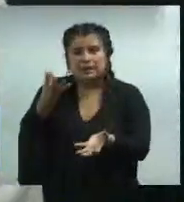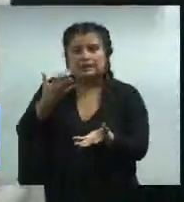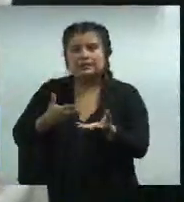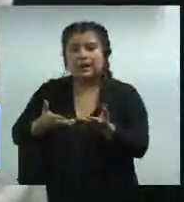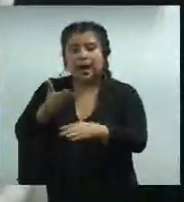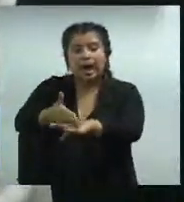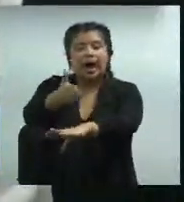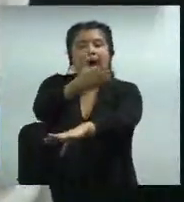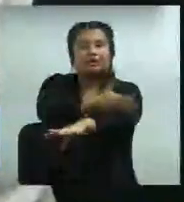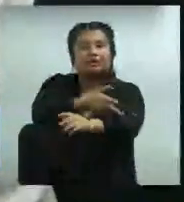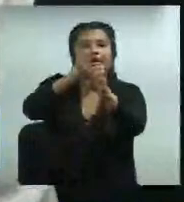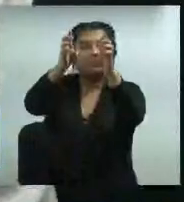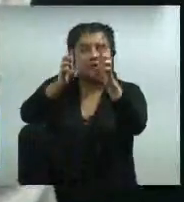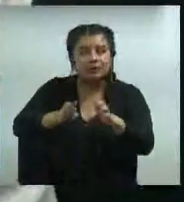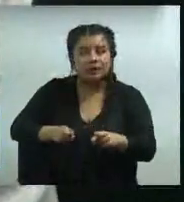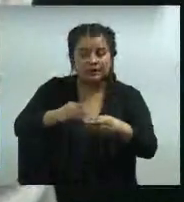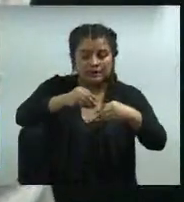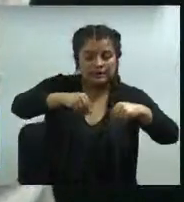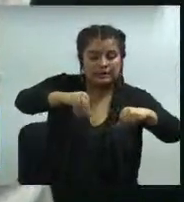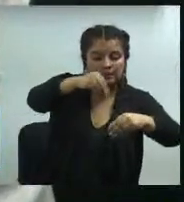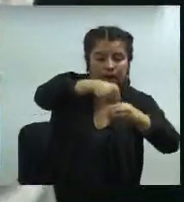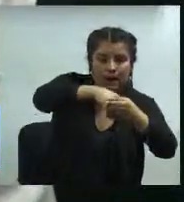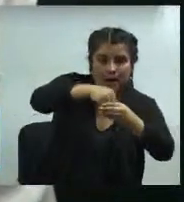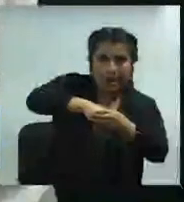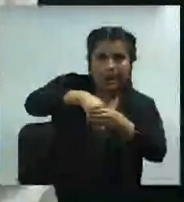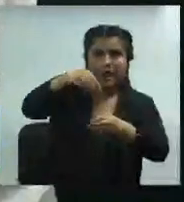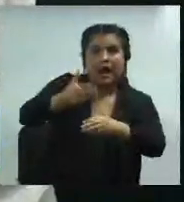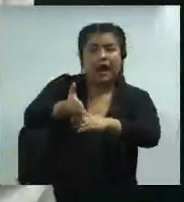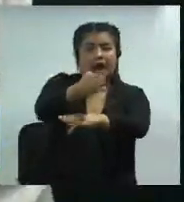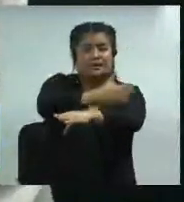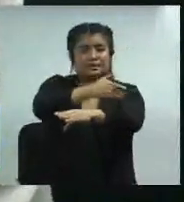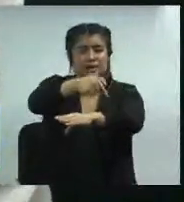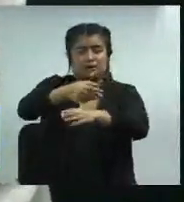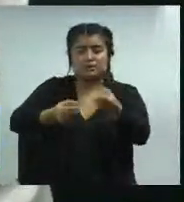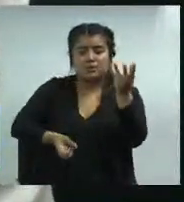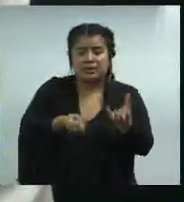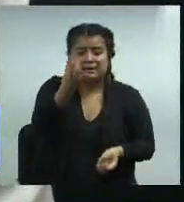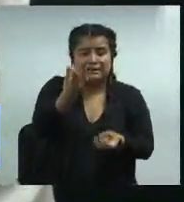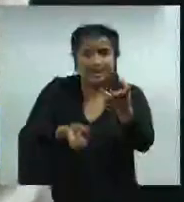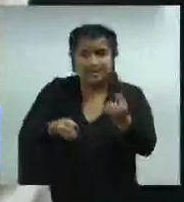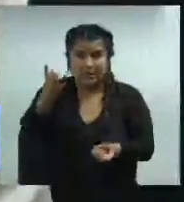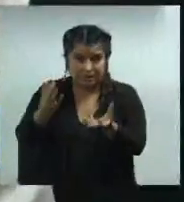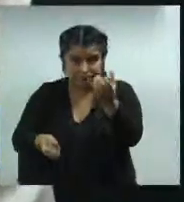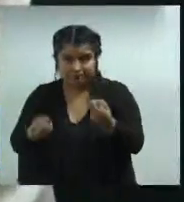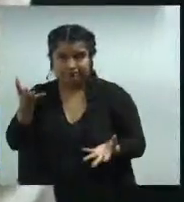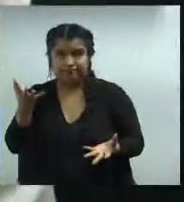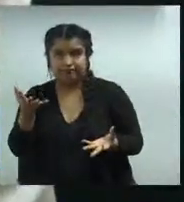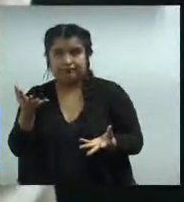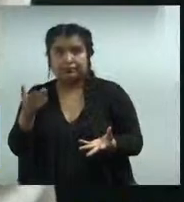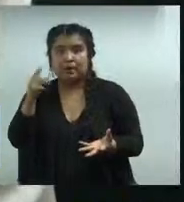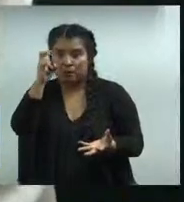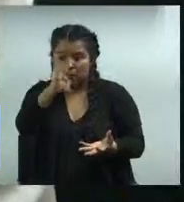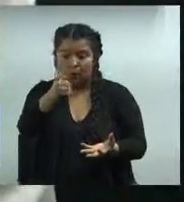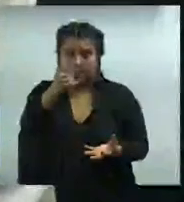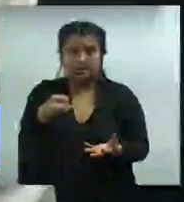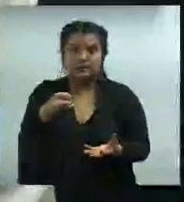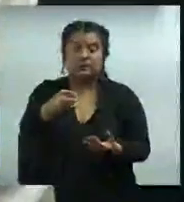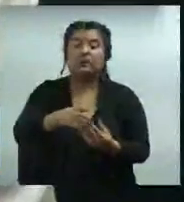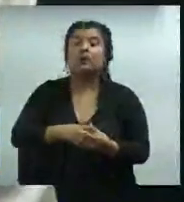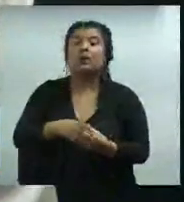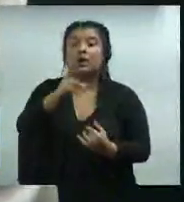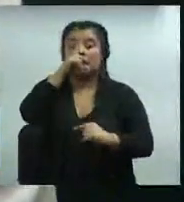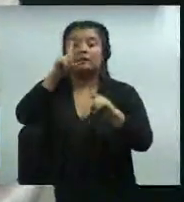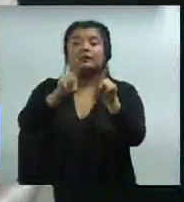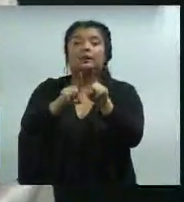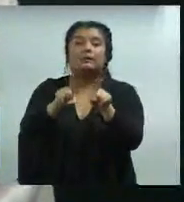de cultivar quema y se les sale el control, y ahí vienen los famosos incendios forestales. También